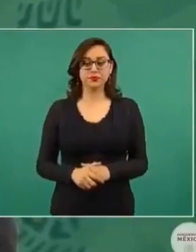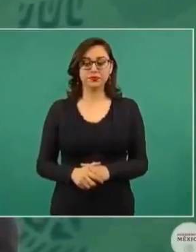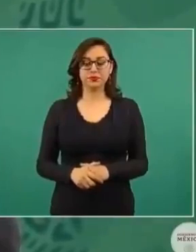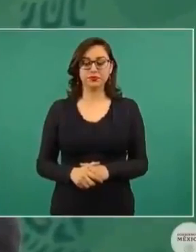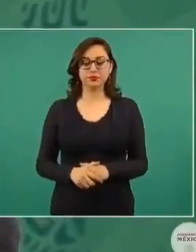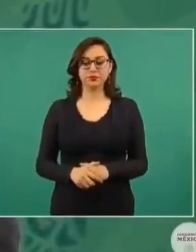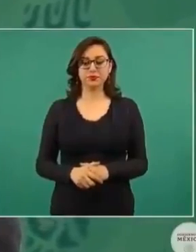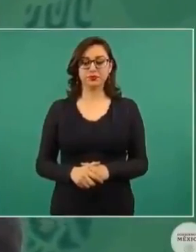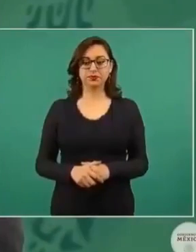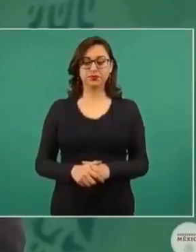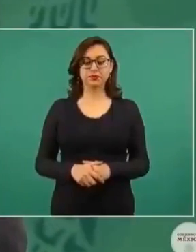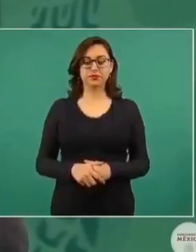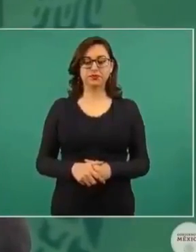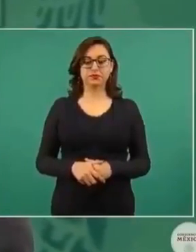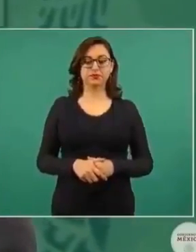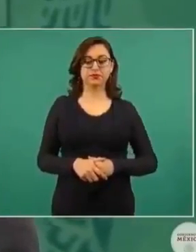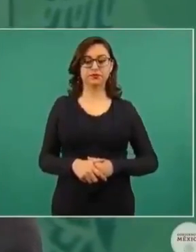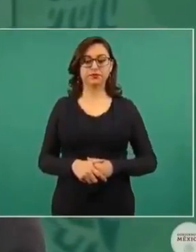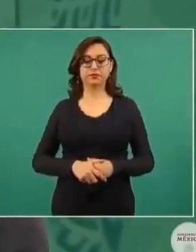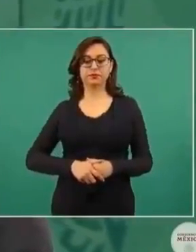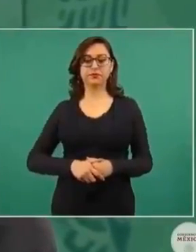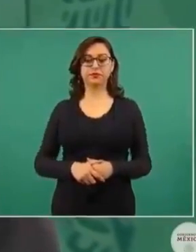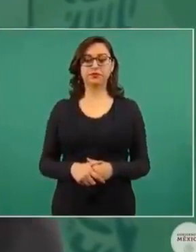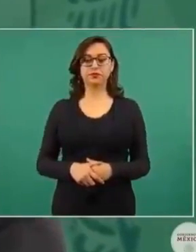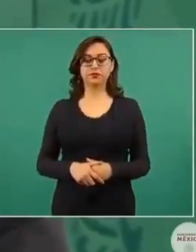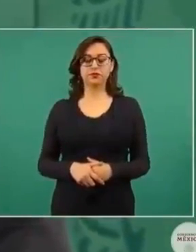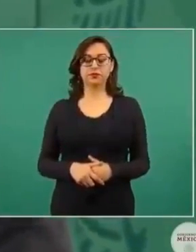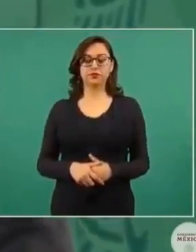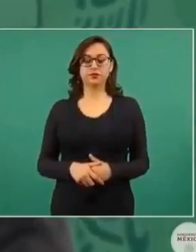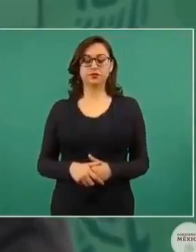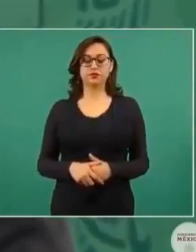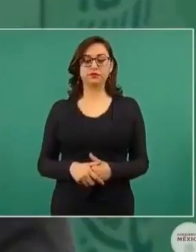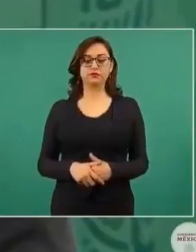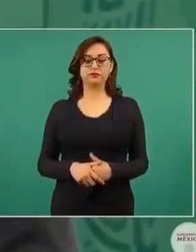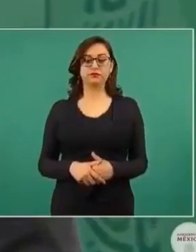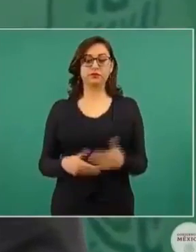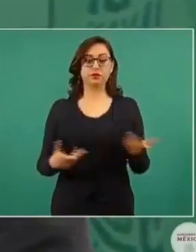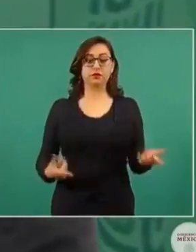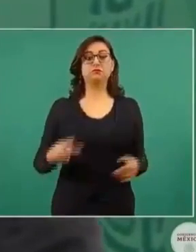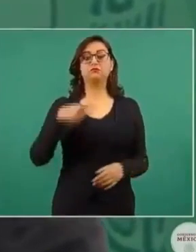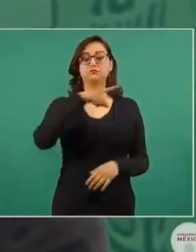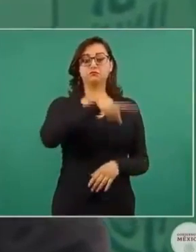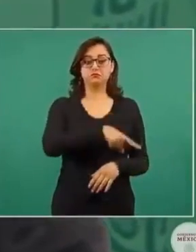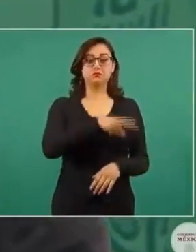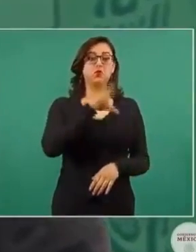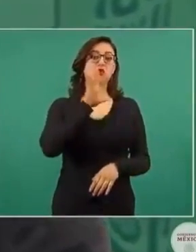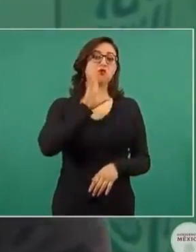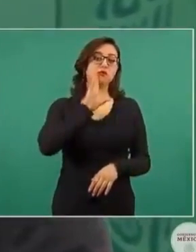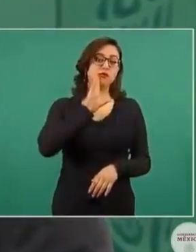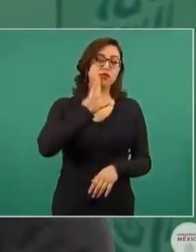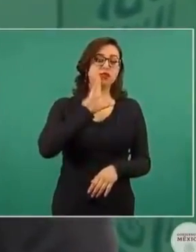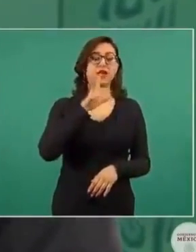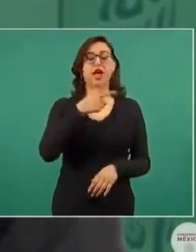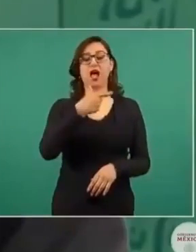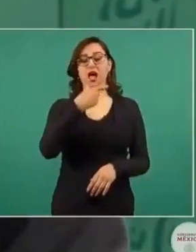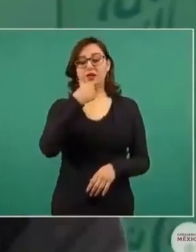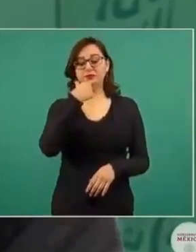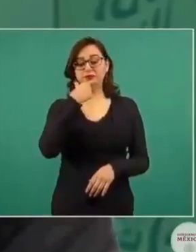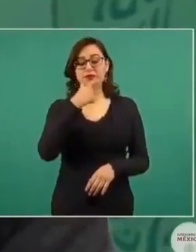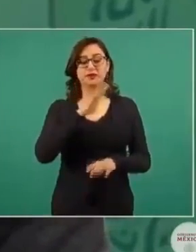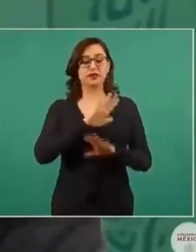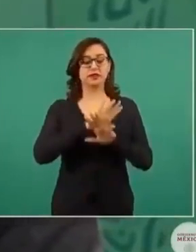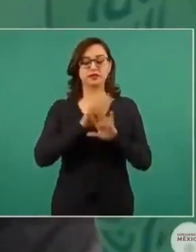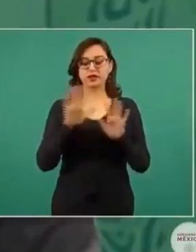para que usted entre en contexto el presidente andrés manuel lópez obrador solicitó pruebas al gobernador silvano aureoles